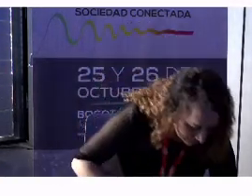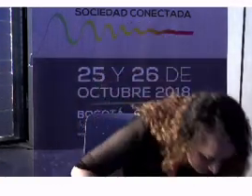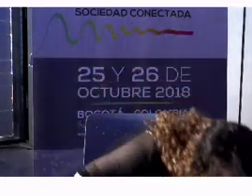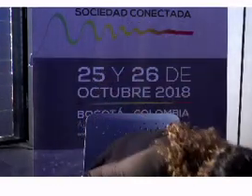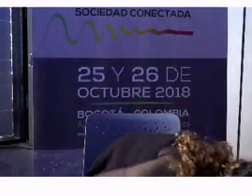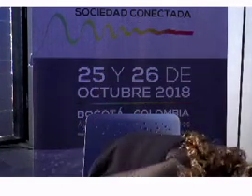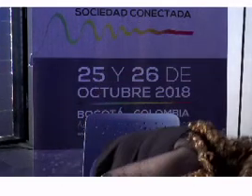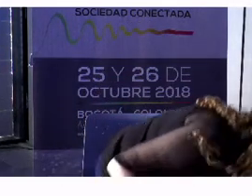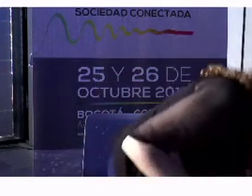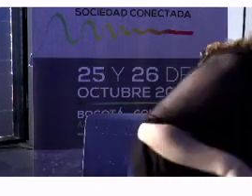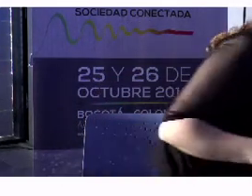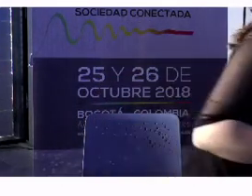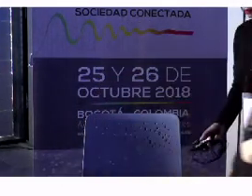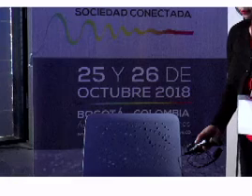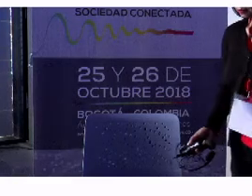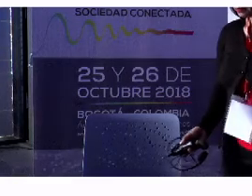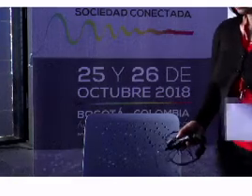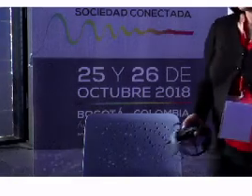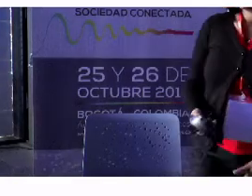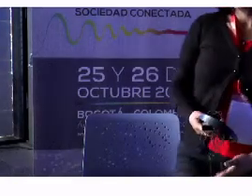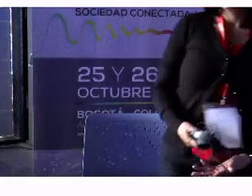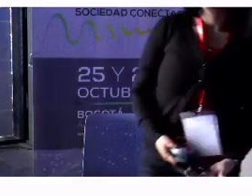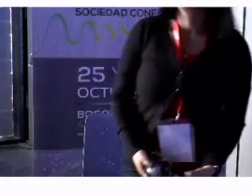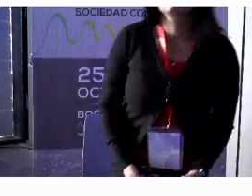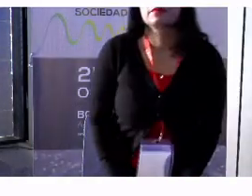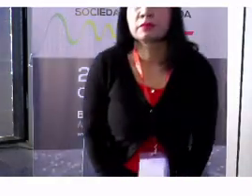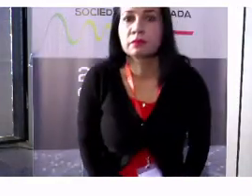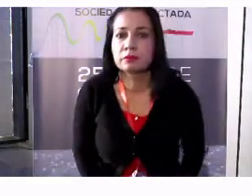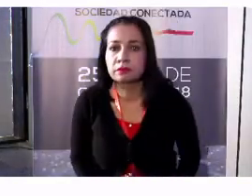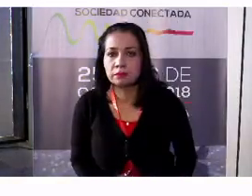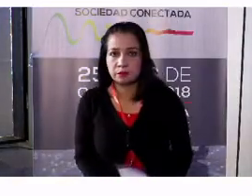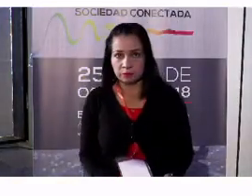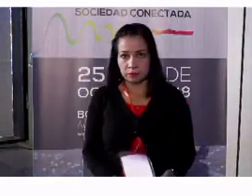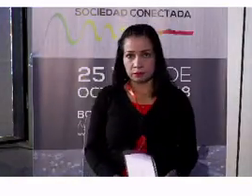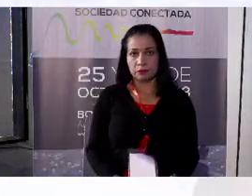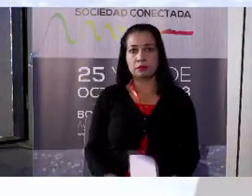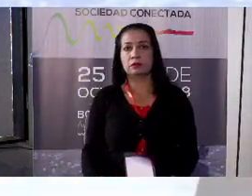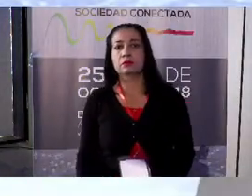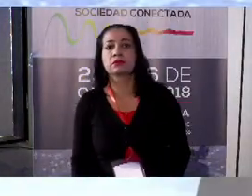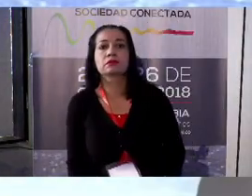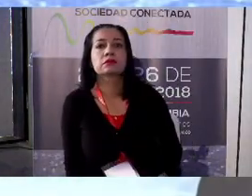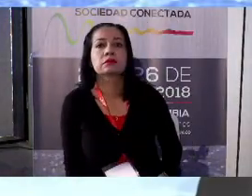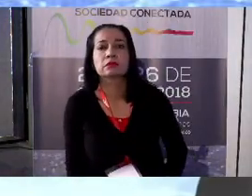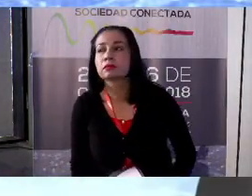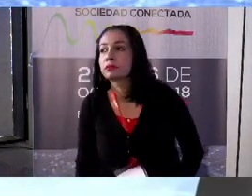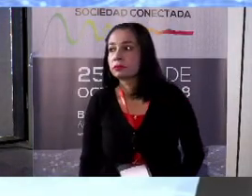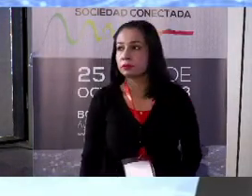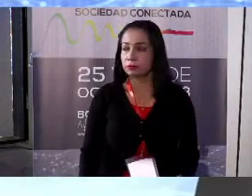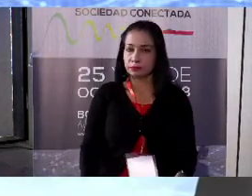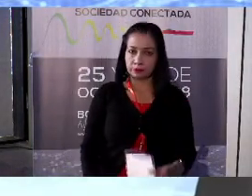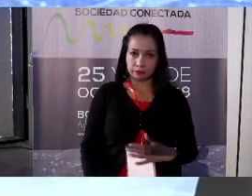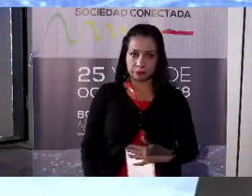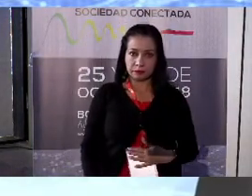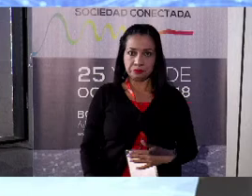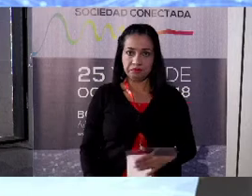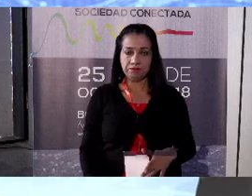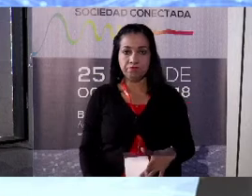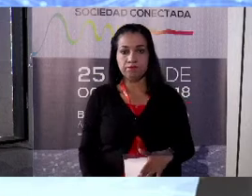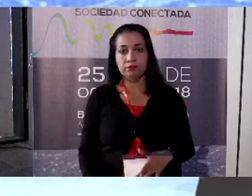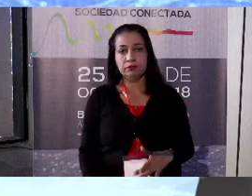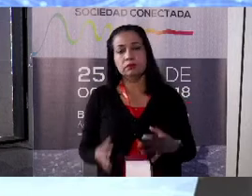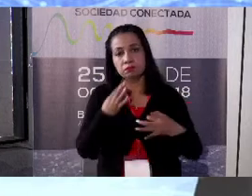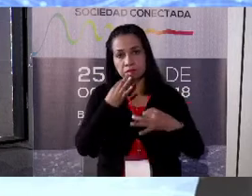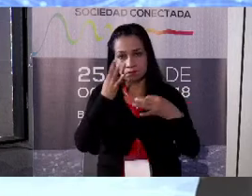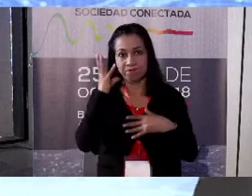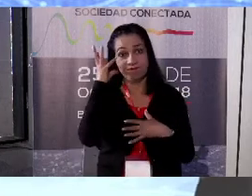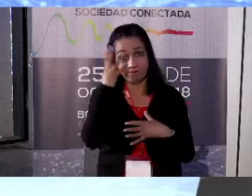verdad Okay bonito verdad nuestro planeta En definitiva